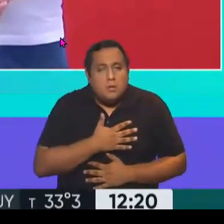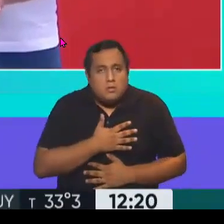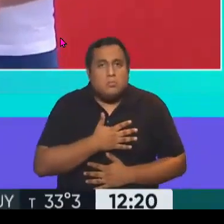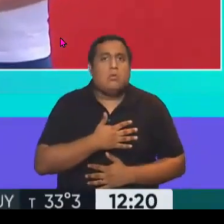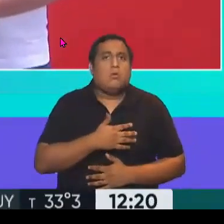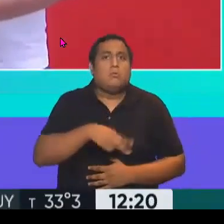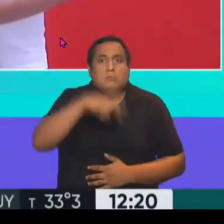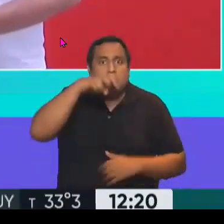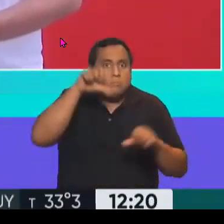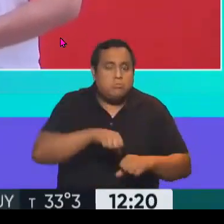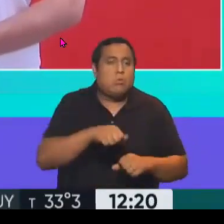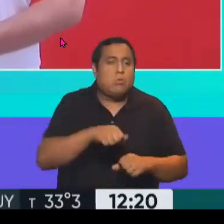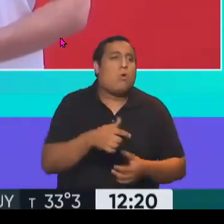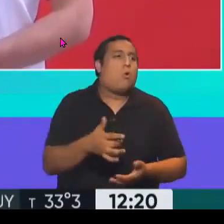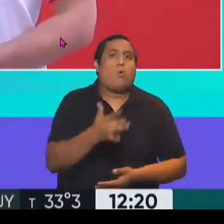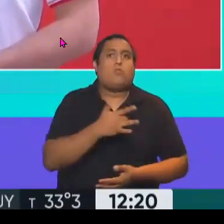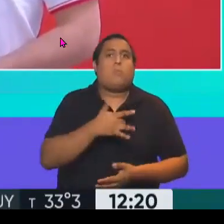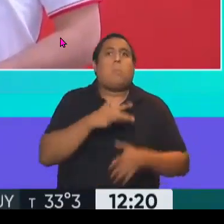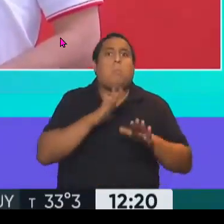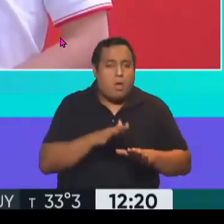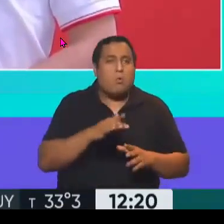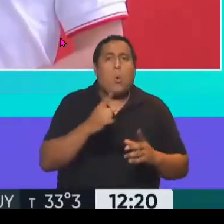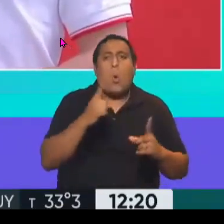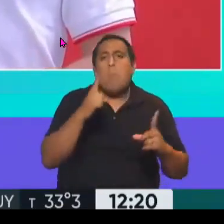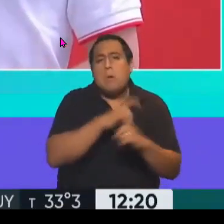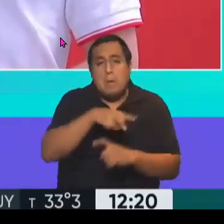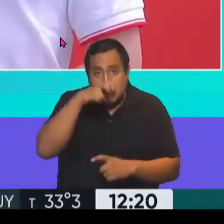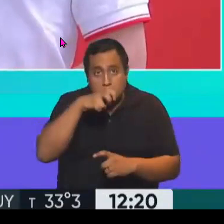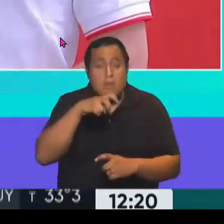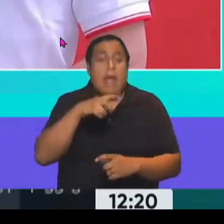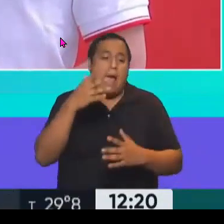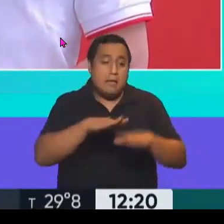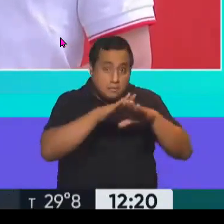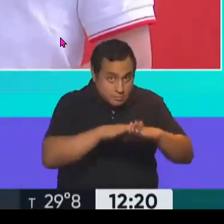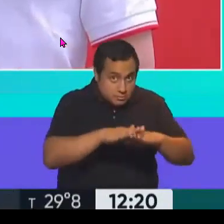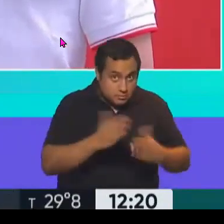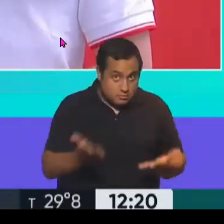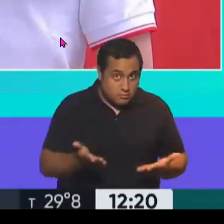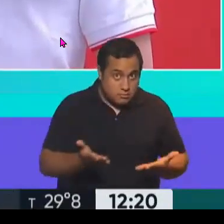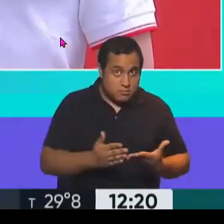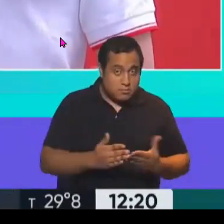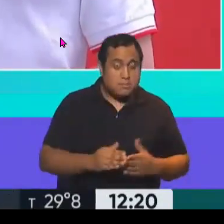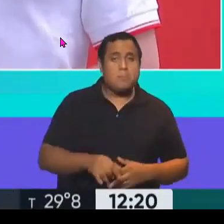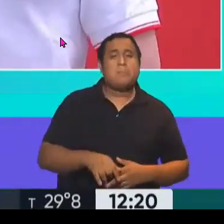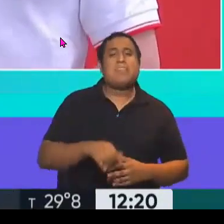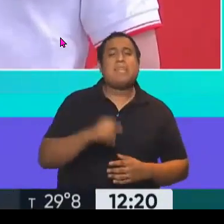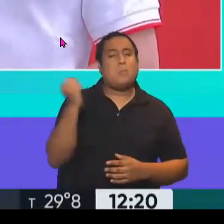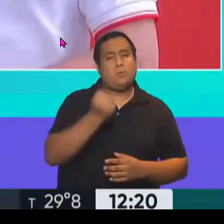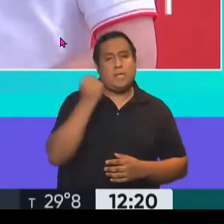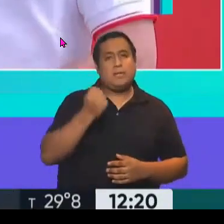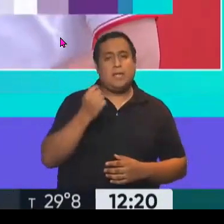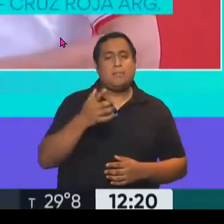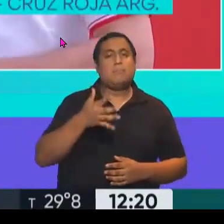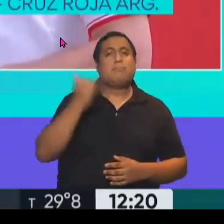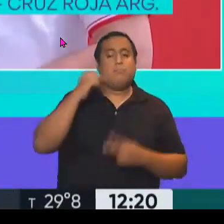que tuvo un paro cardíaco o algún problema respiratorio. Bien, es importante reconocer dos